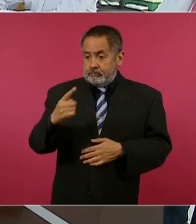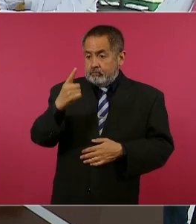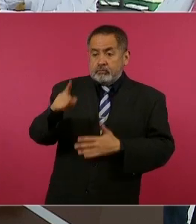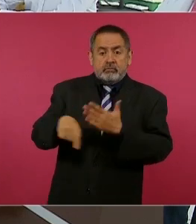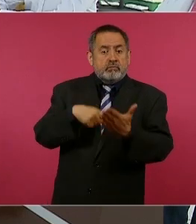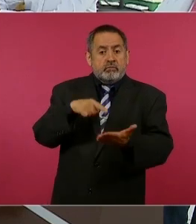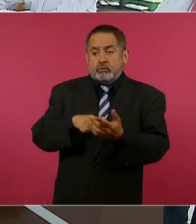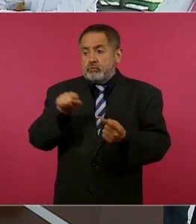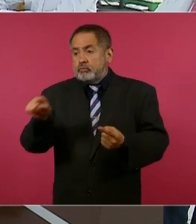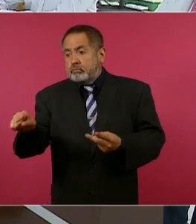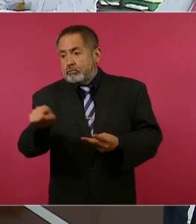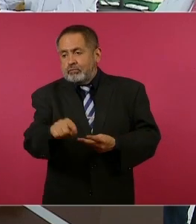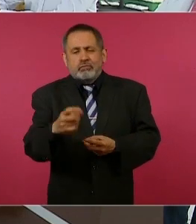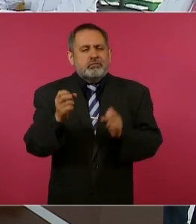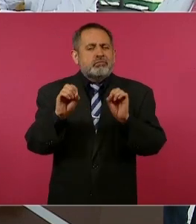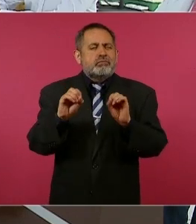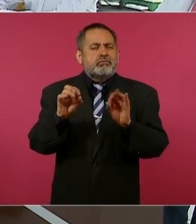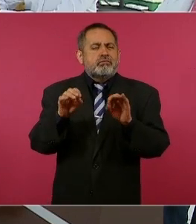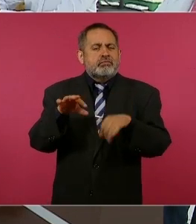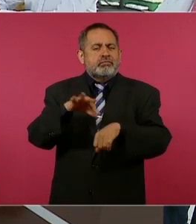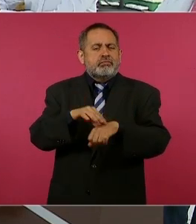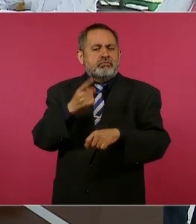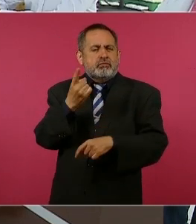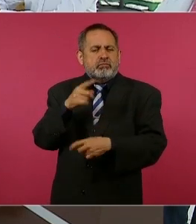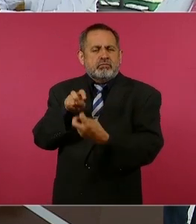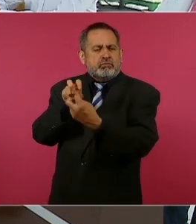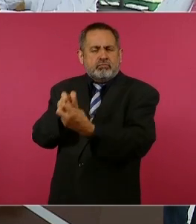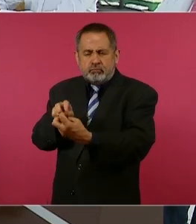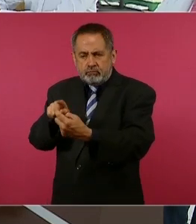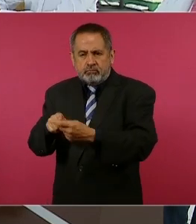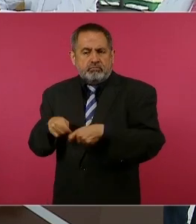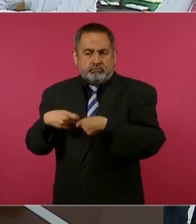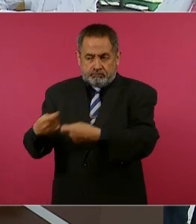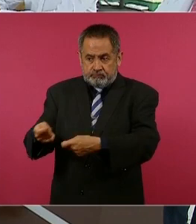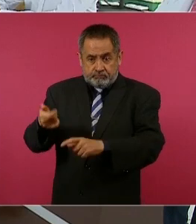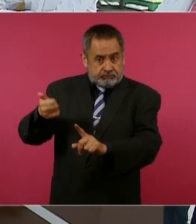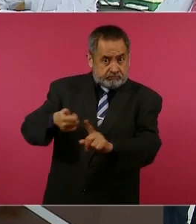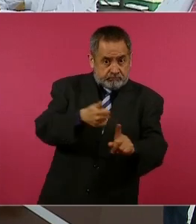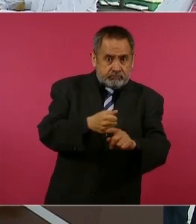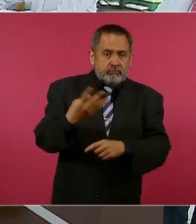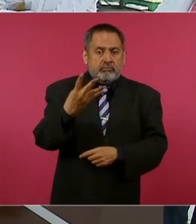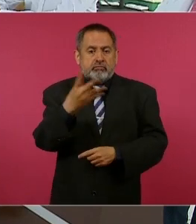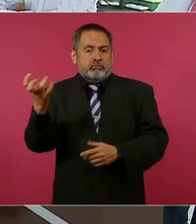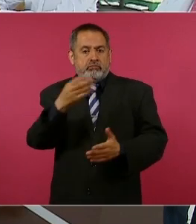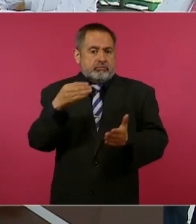salud que cuentan con un consultorio y que recibirán 400,000 pesos.